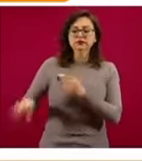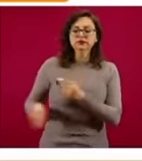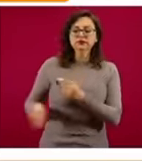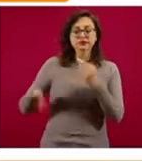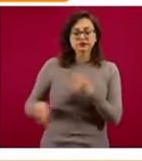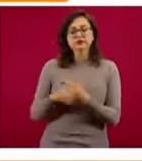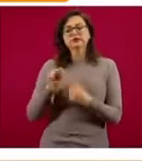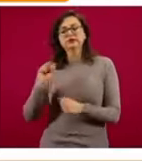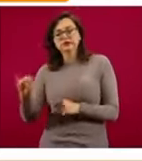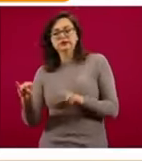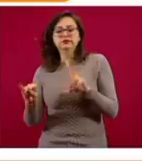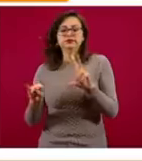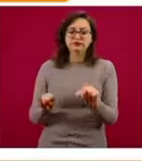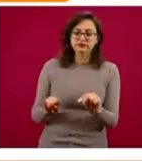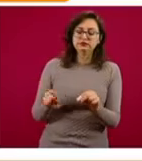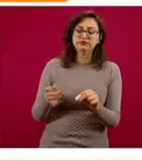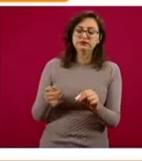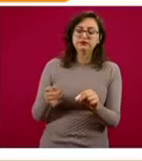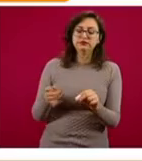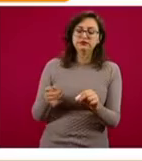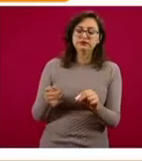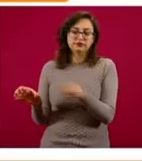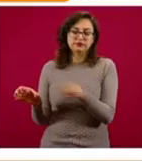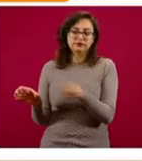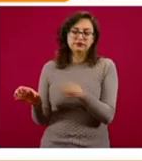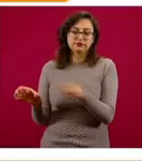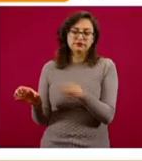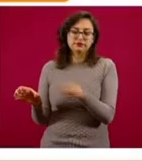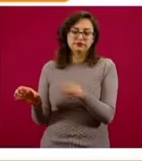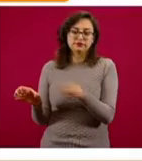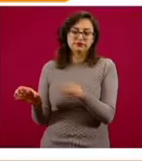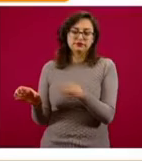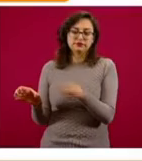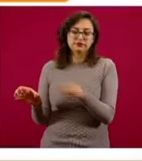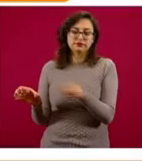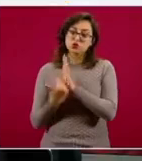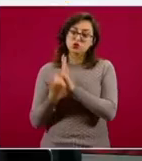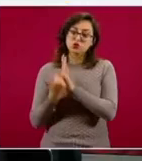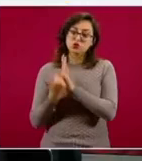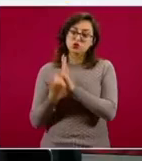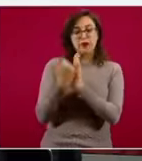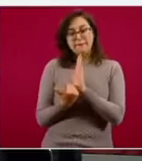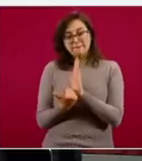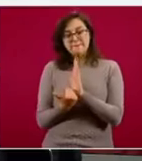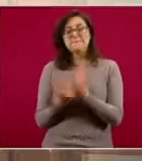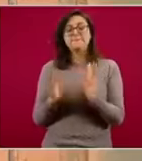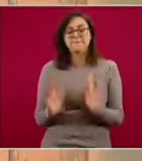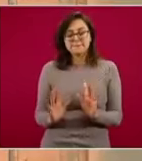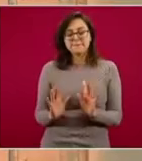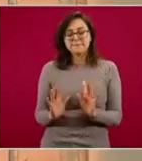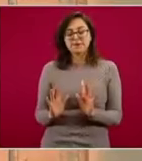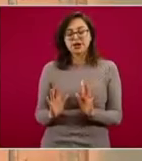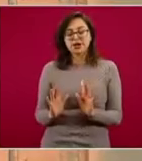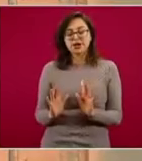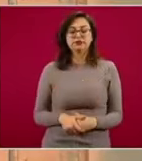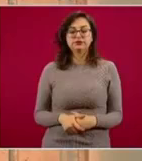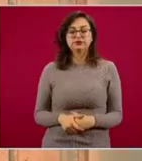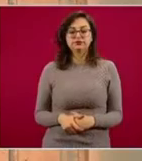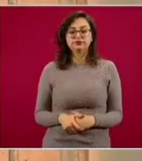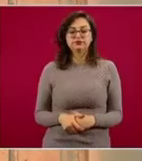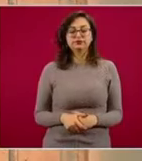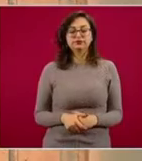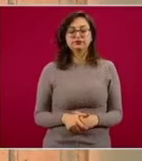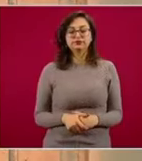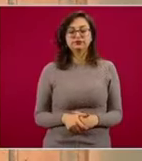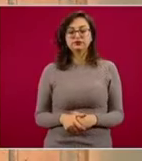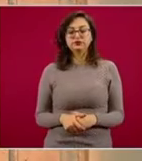confirmados o descartados, sino que contribuirán a que este porcentaje de positividad en un momento determinado pues se mueva ya sea para arriba o para